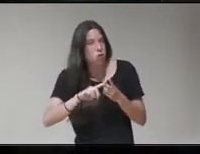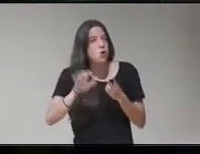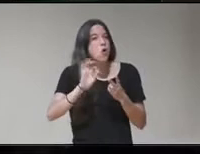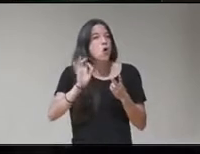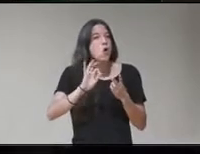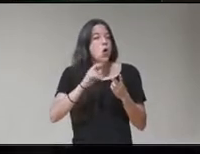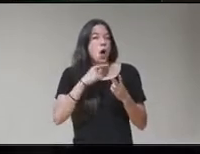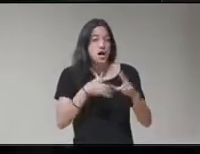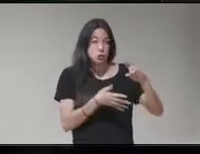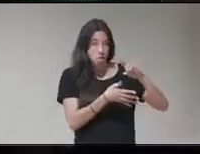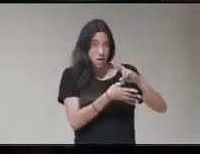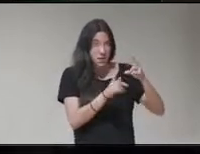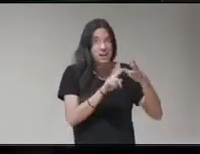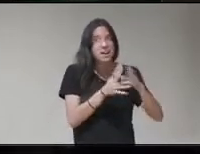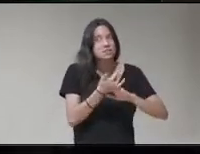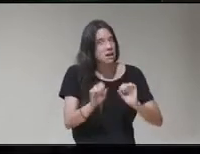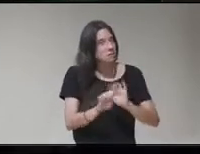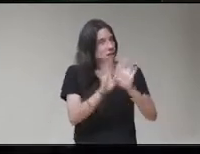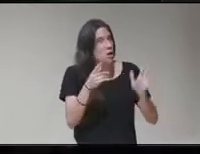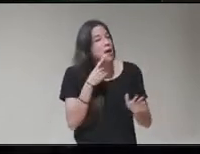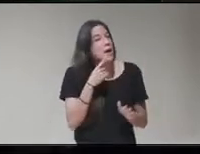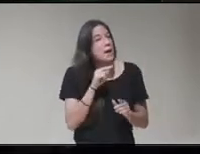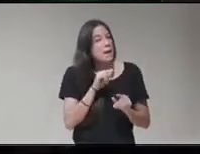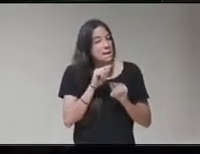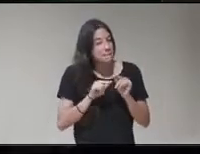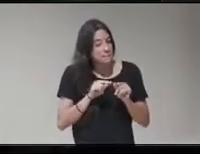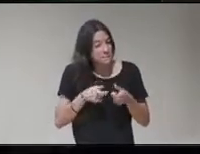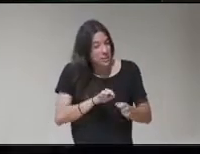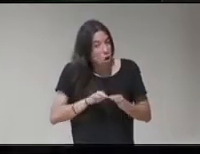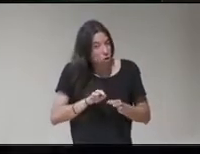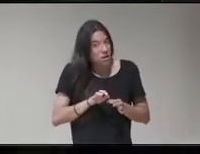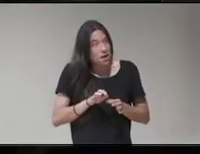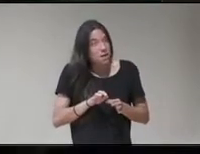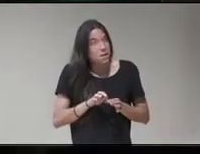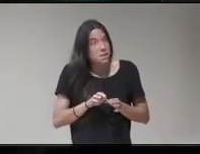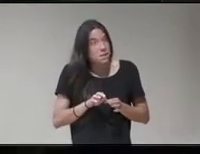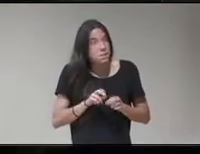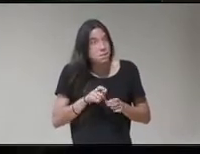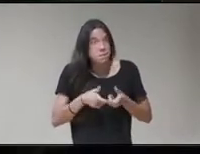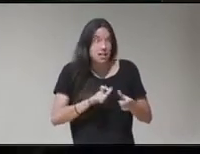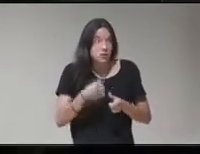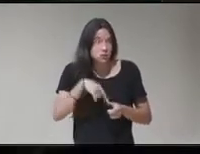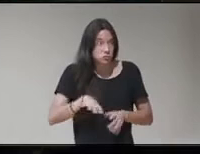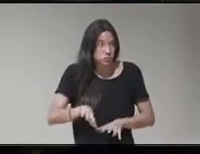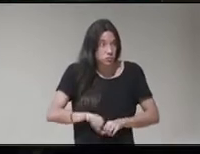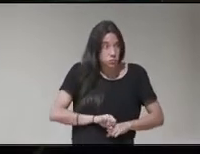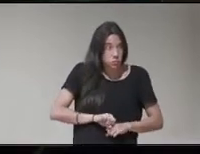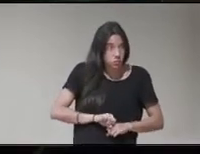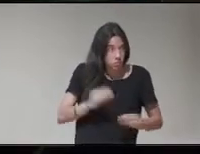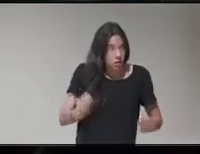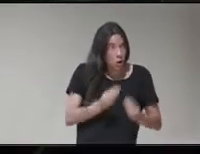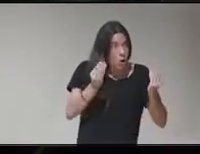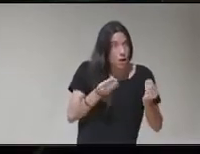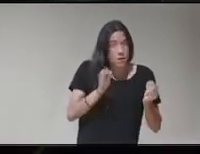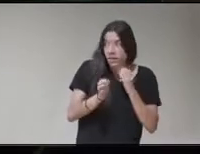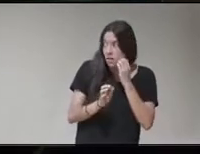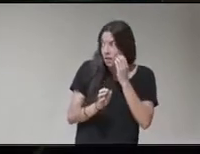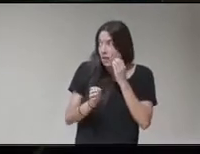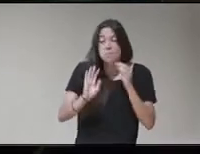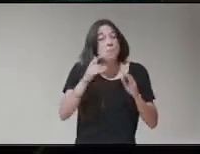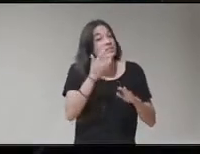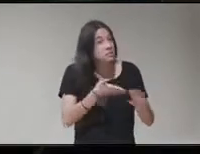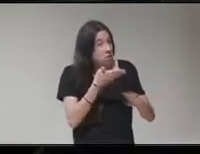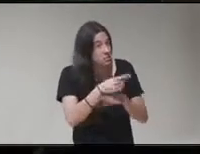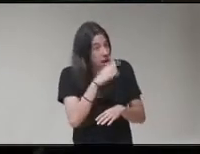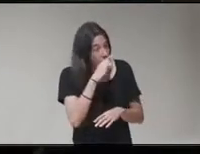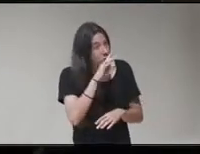evidentemente enriquecemos mucho nuestra biota bacteriana, ¿no? Solo si te vas al Amazonas. ¿Ah, sí? Y comes los tipos